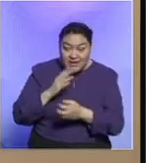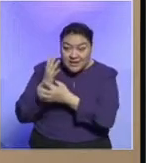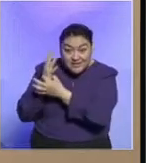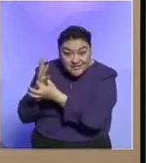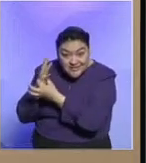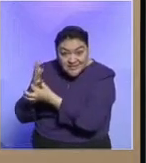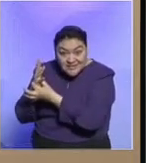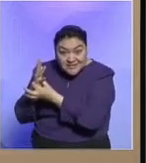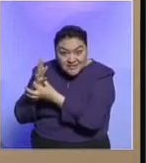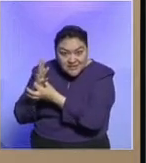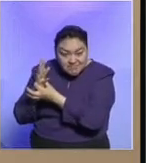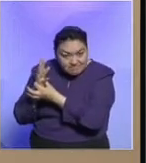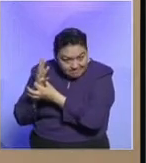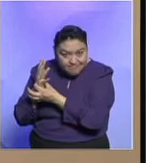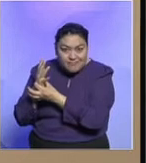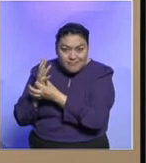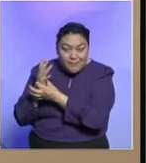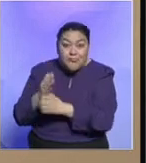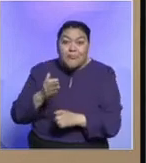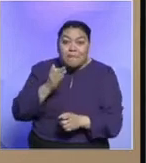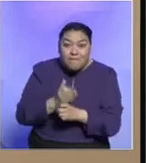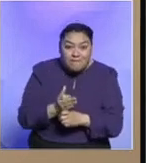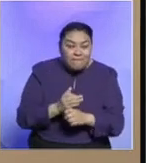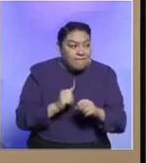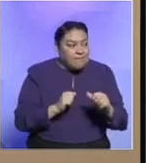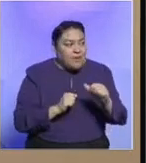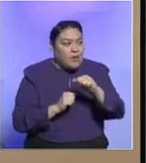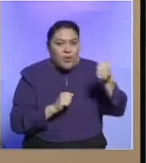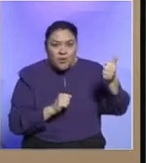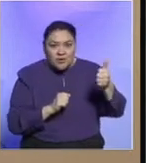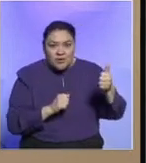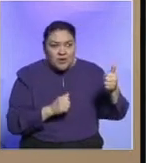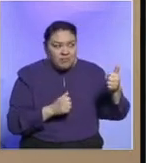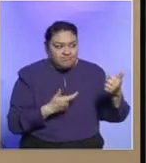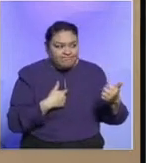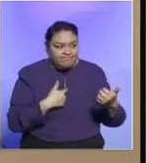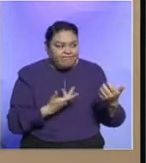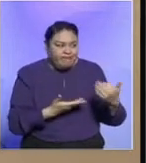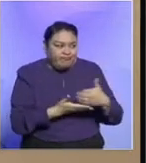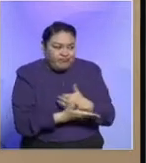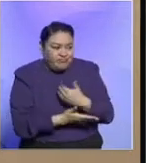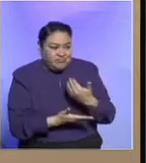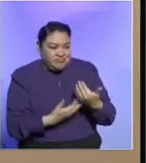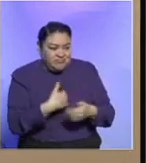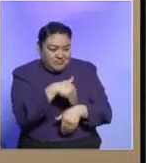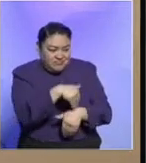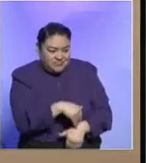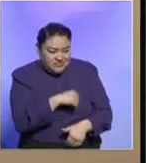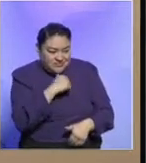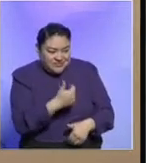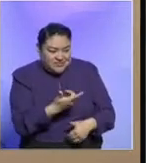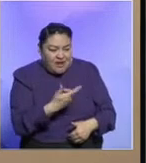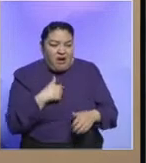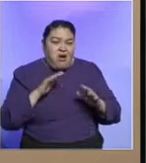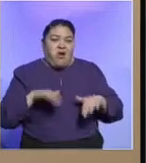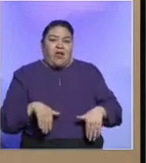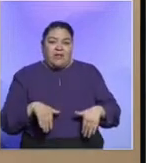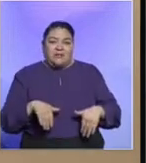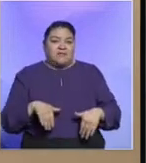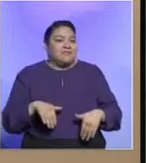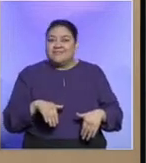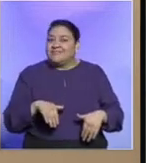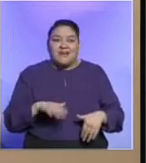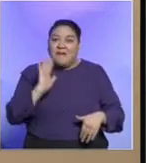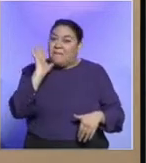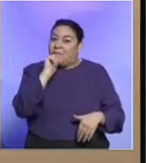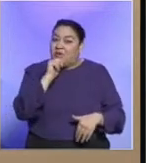específicos, no es dable que la autoridad deje de cumplir con la función encomendada por la propia